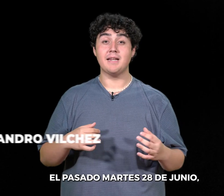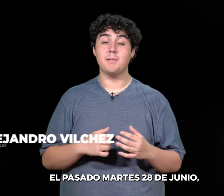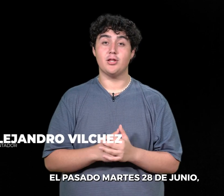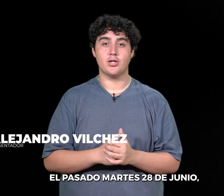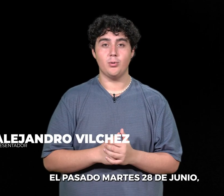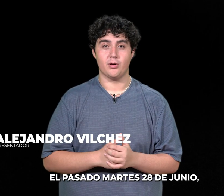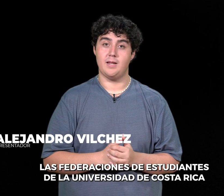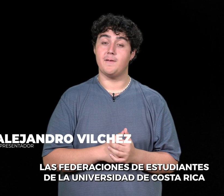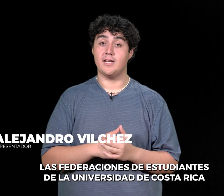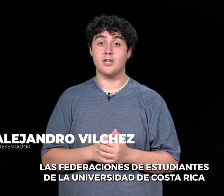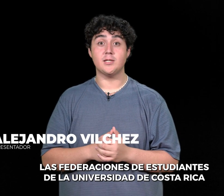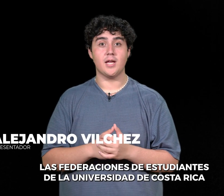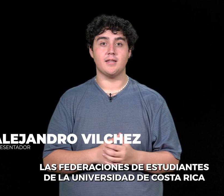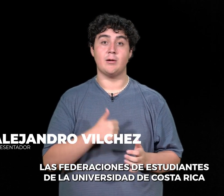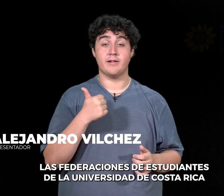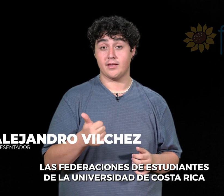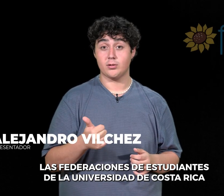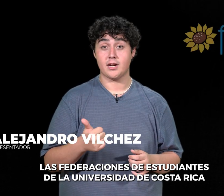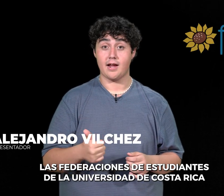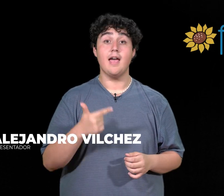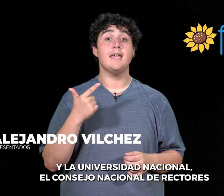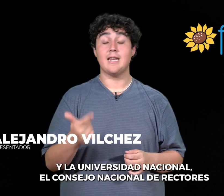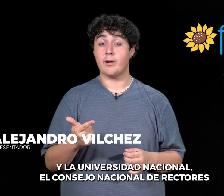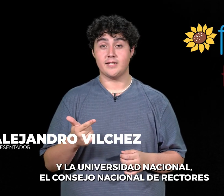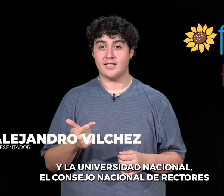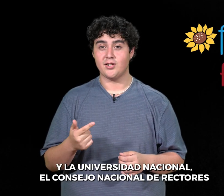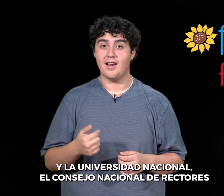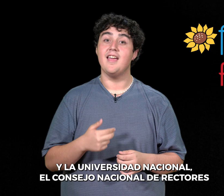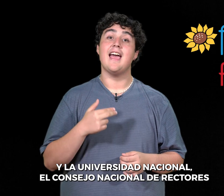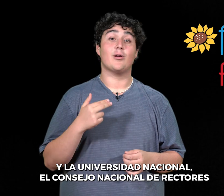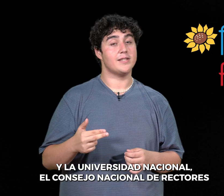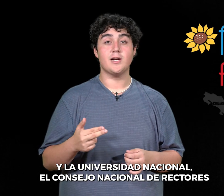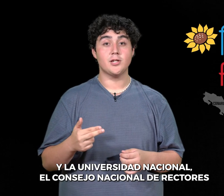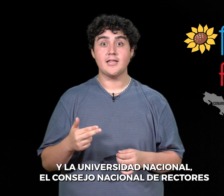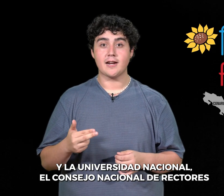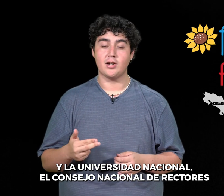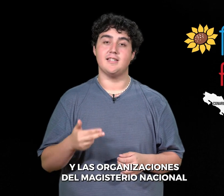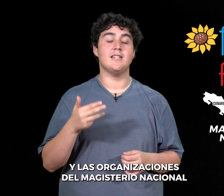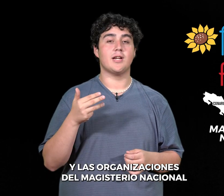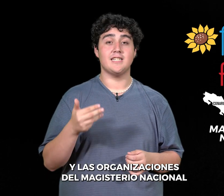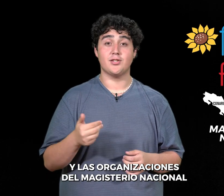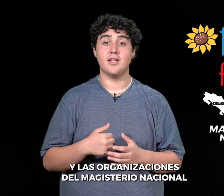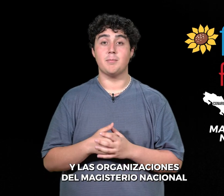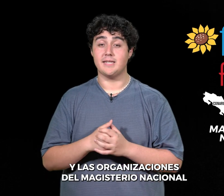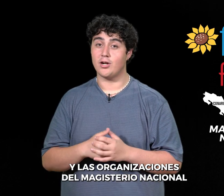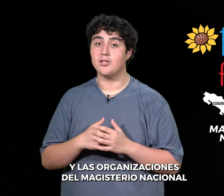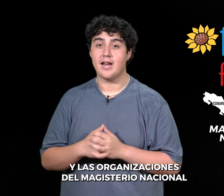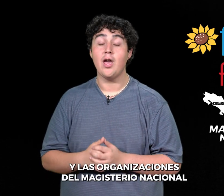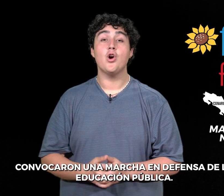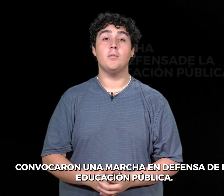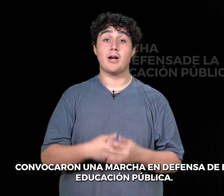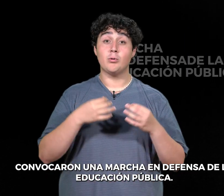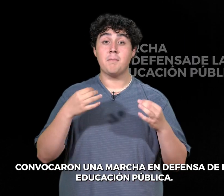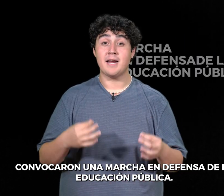El pasado martes 28 de junio, las Federaciones de Estudiantes de la Universidad de Costa Rica y de la Universidad Nacional, el Consejo Nacional de Rectores y las organizaciones del Magisterio